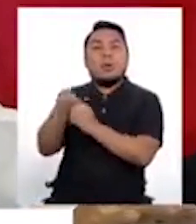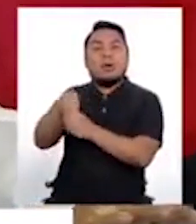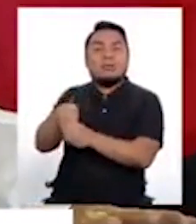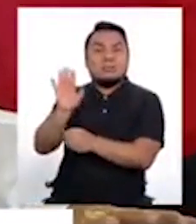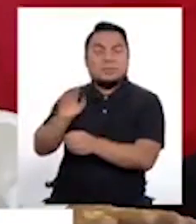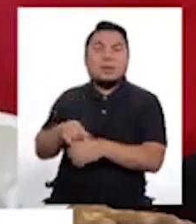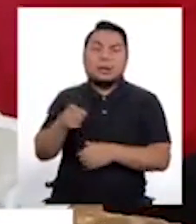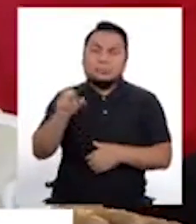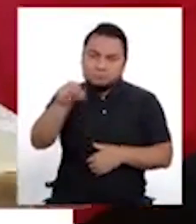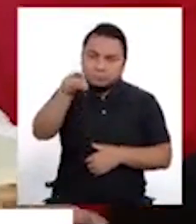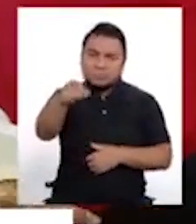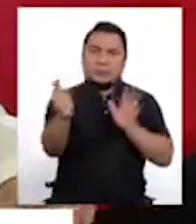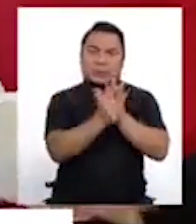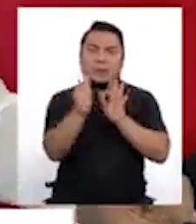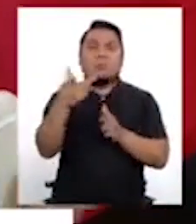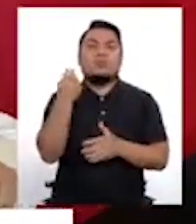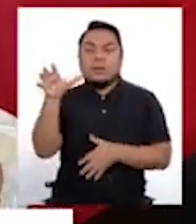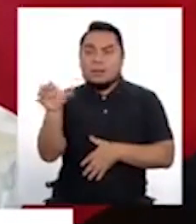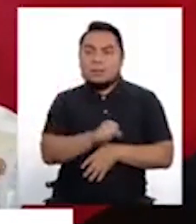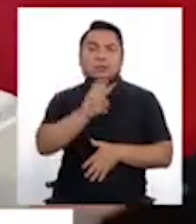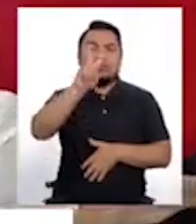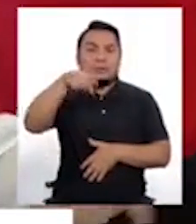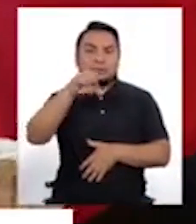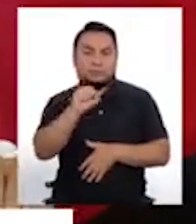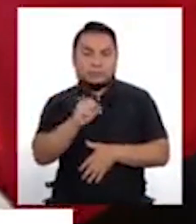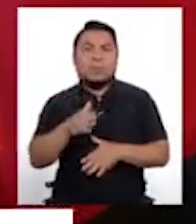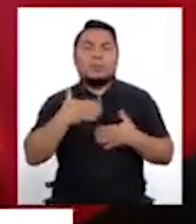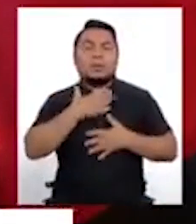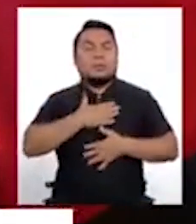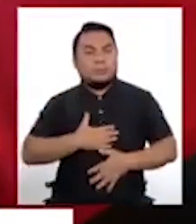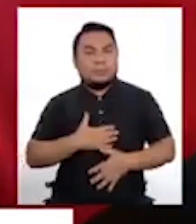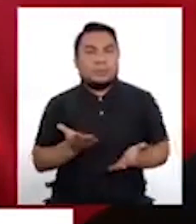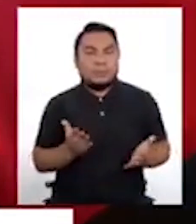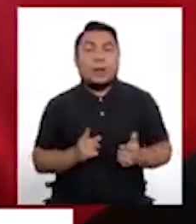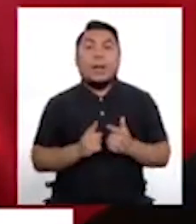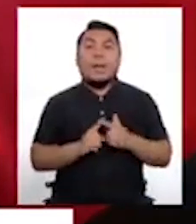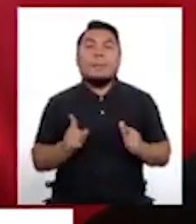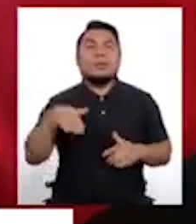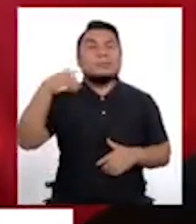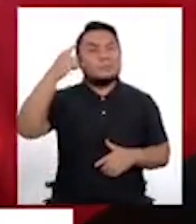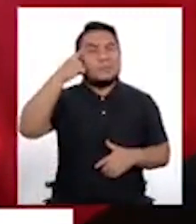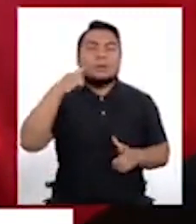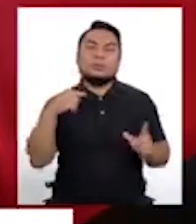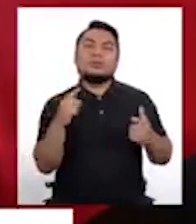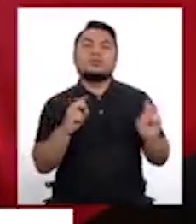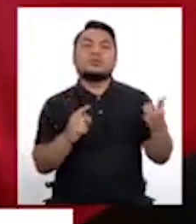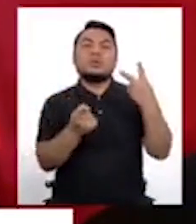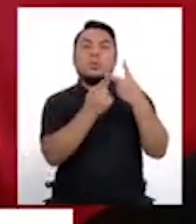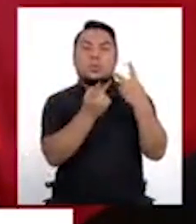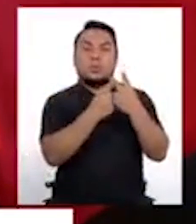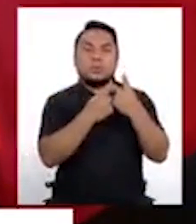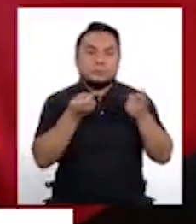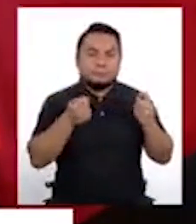sacar 2.000 soles para que pueda vivir este momento. Luego, un segundo esfuerzo hicimos para